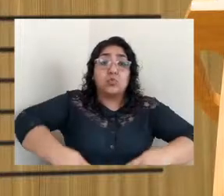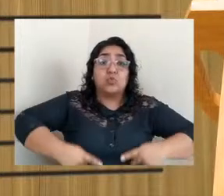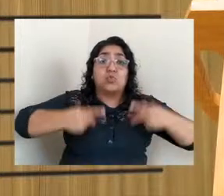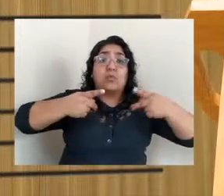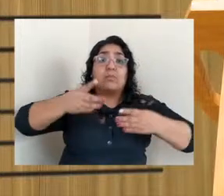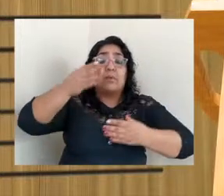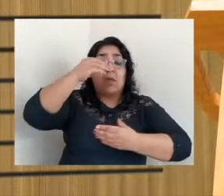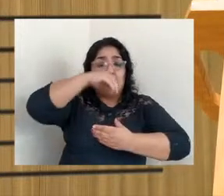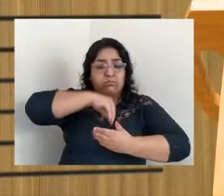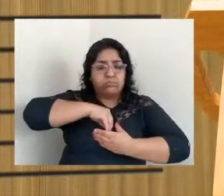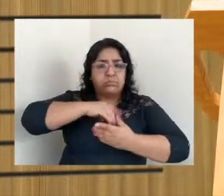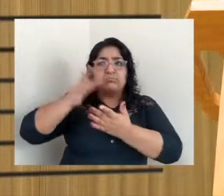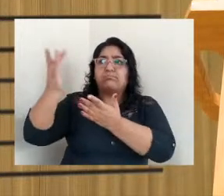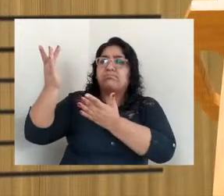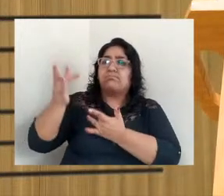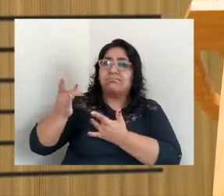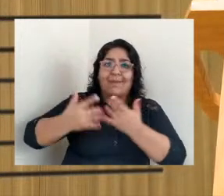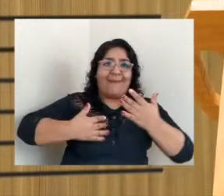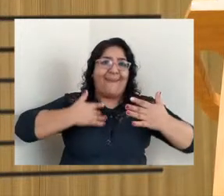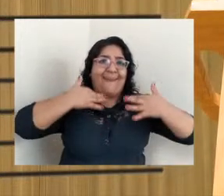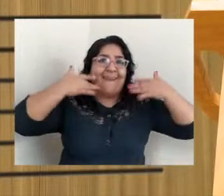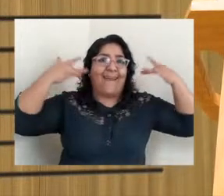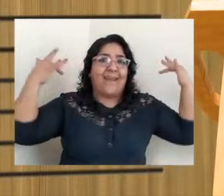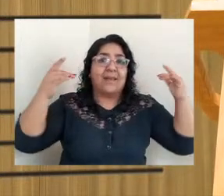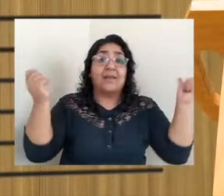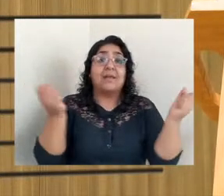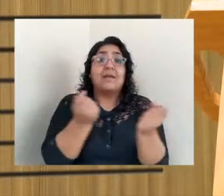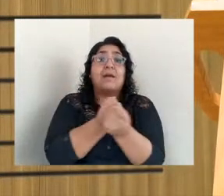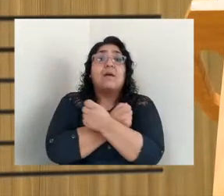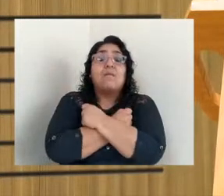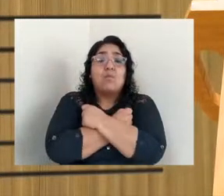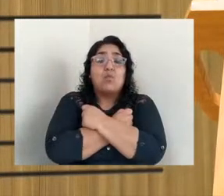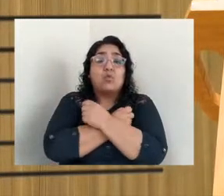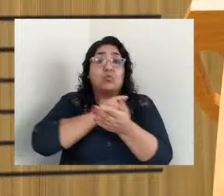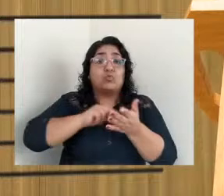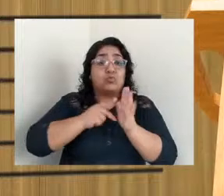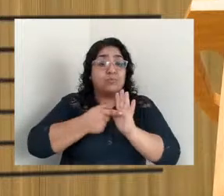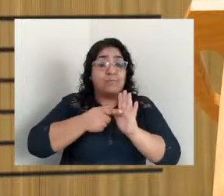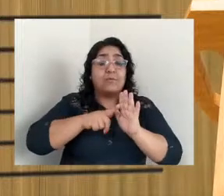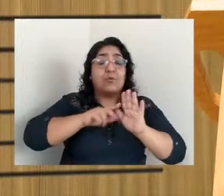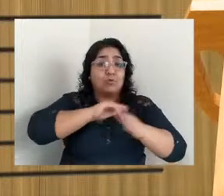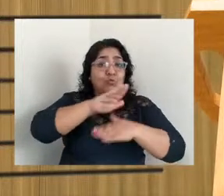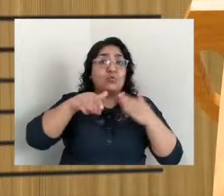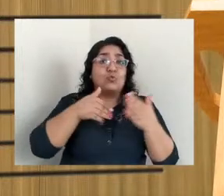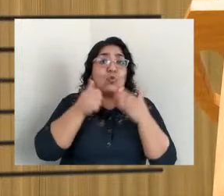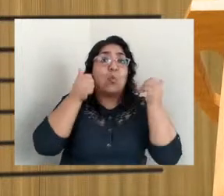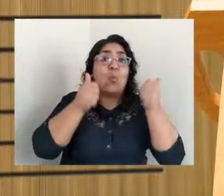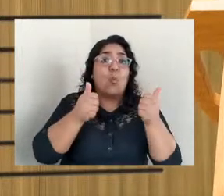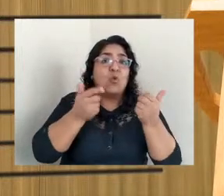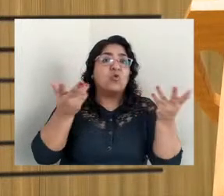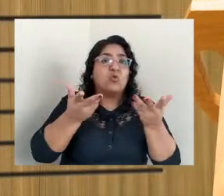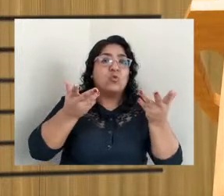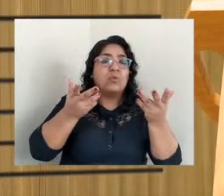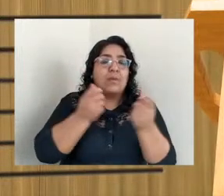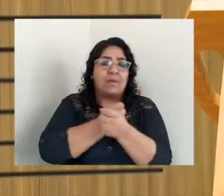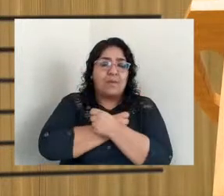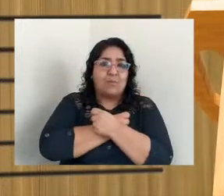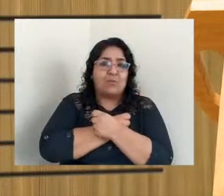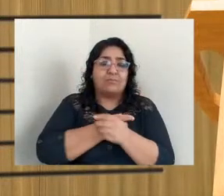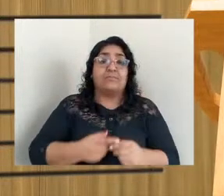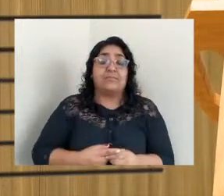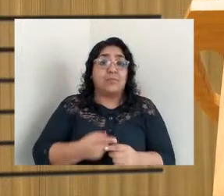alegría y sobre todo de amor, que es el manantial de donde fluye todo lo bueno. Serán